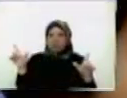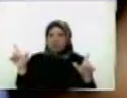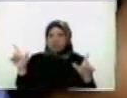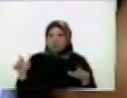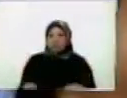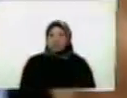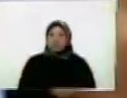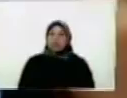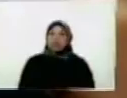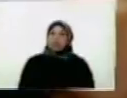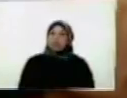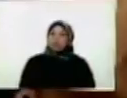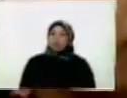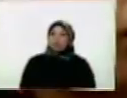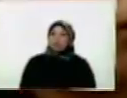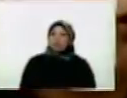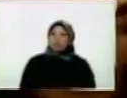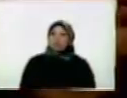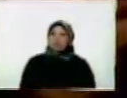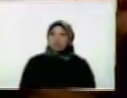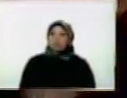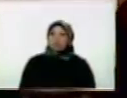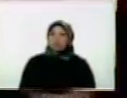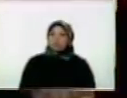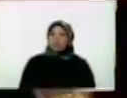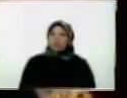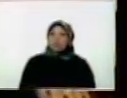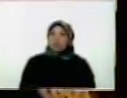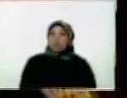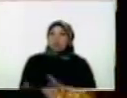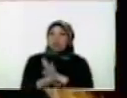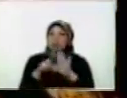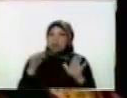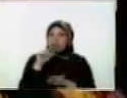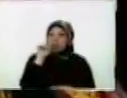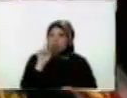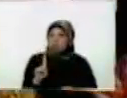Estos principios fundamentales, artículo 1,